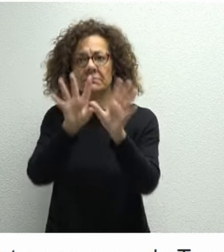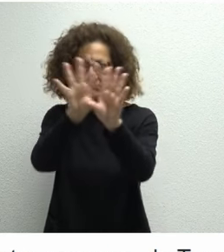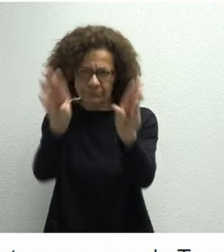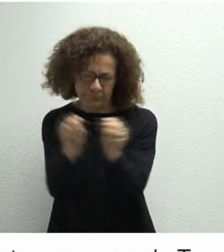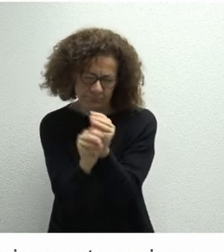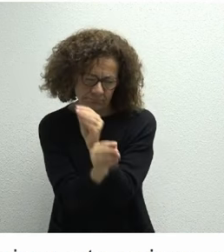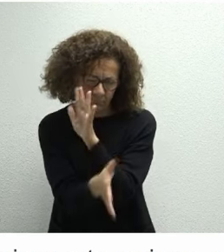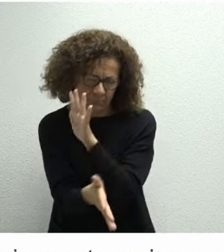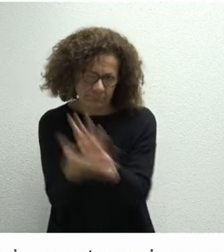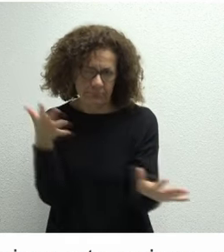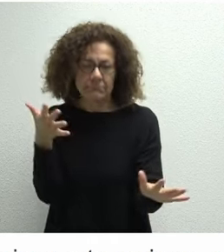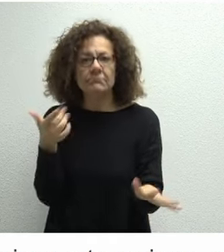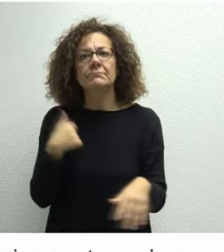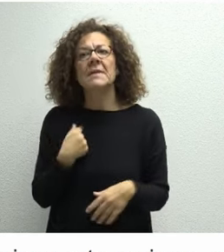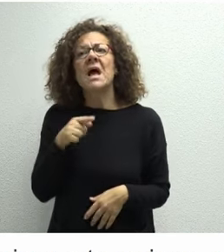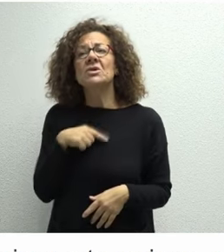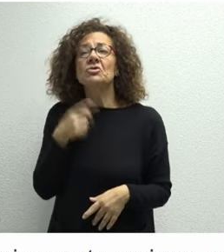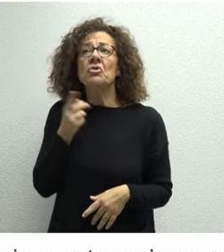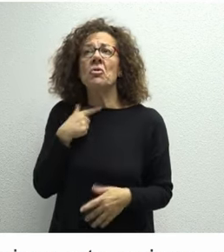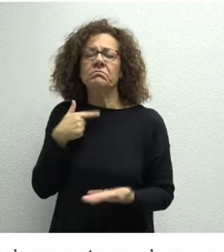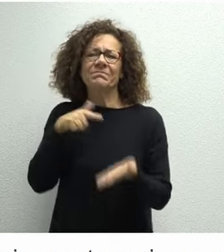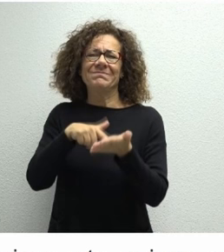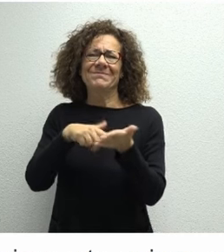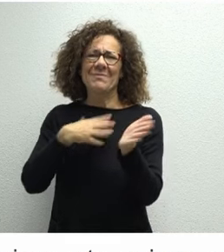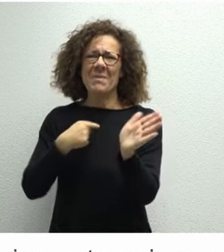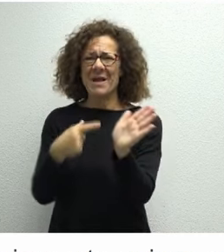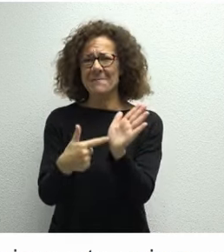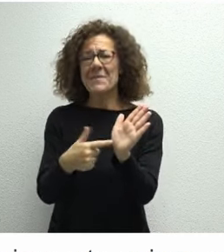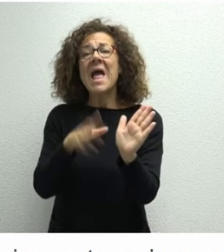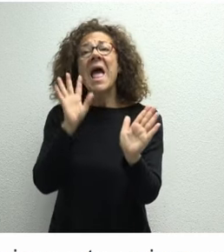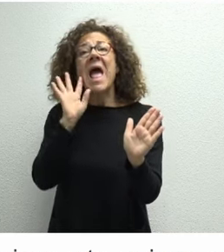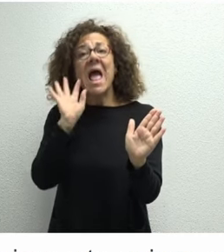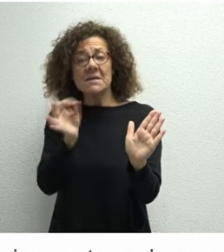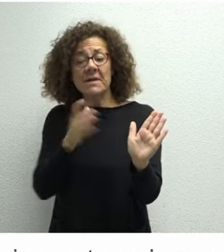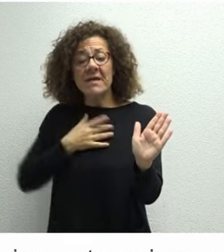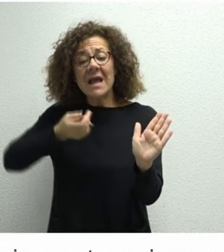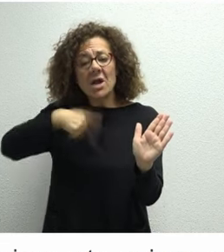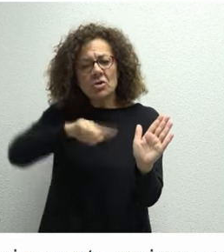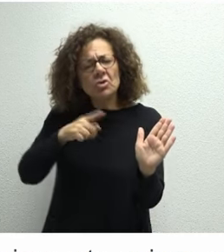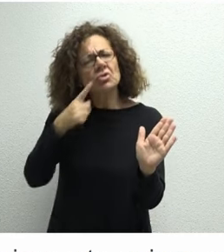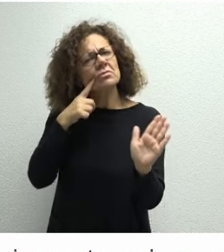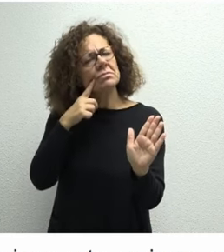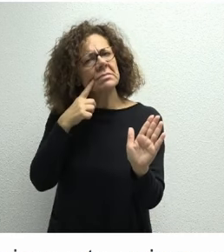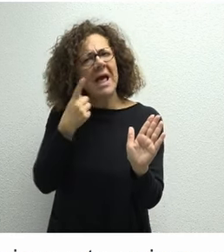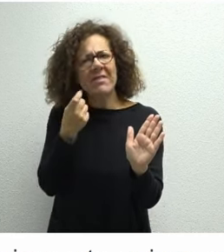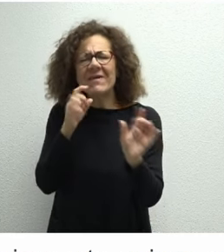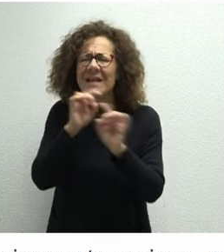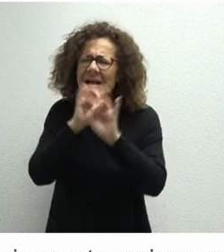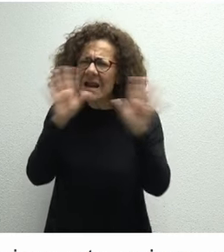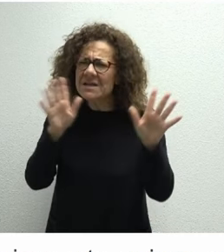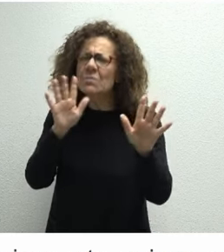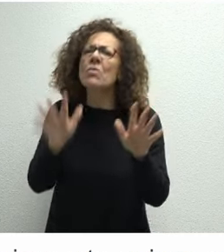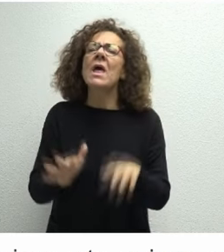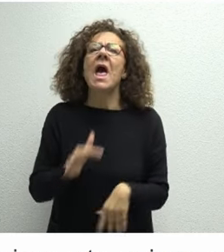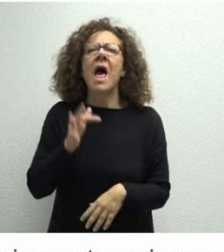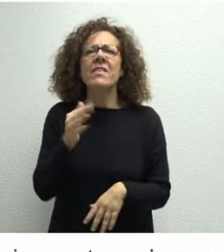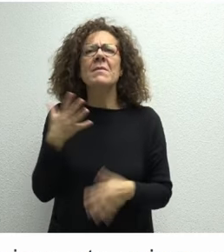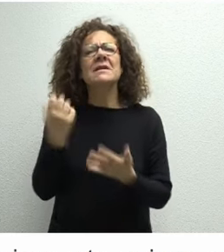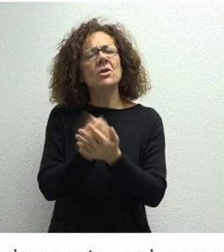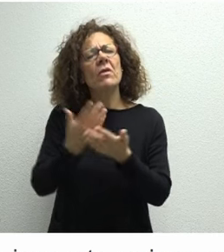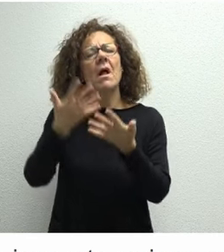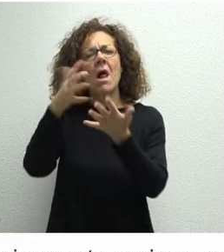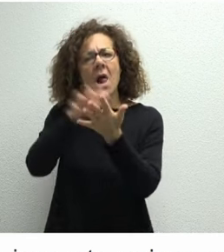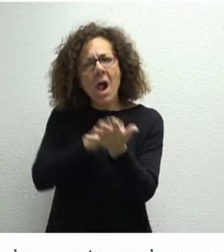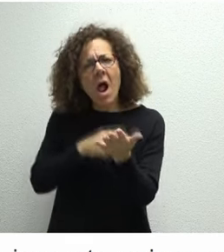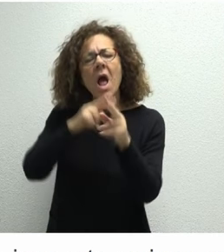bueno Y eso se quedaba ahí un poco en el papel vale para nosotros verdad que una evidencia muy importante que poníamos de manifiesto aparte de toda la literatura